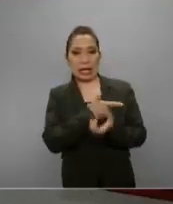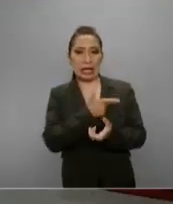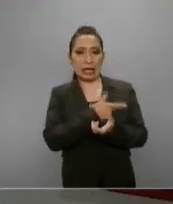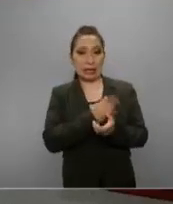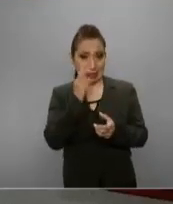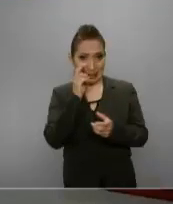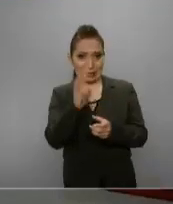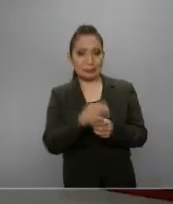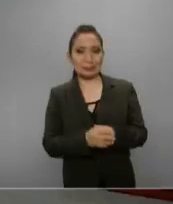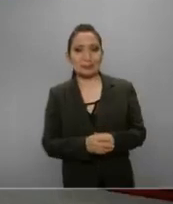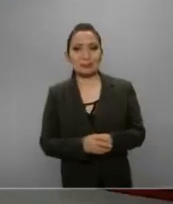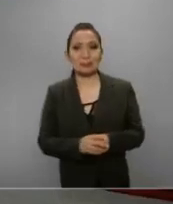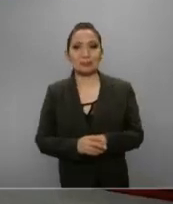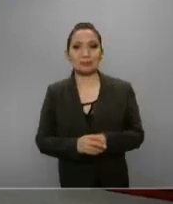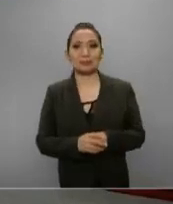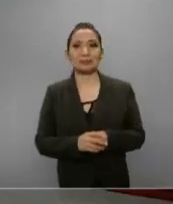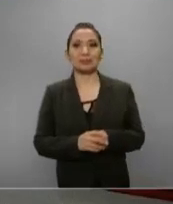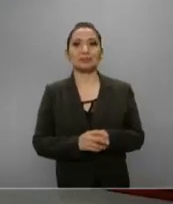¿Ya ven?